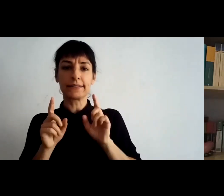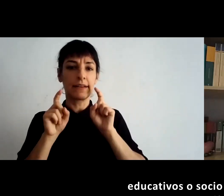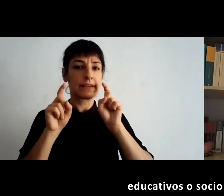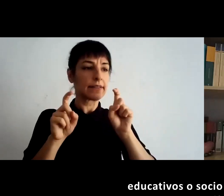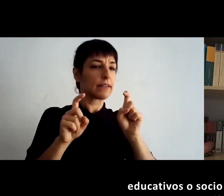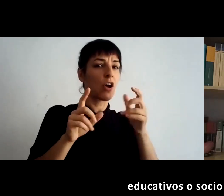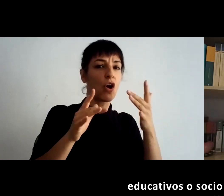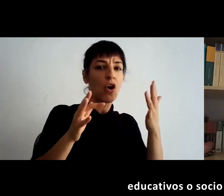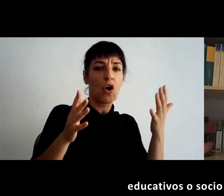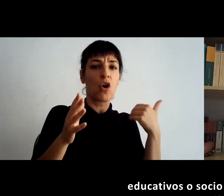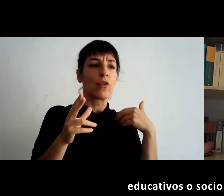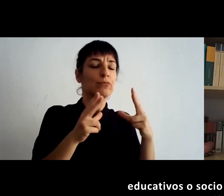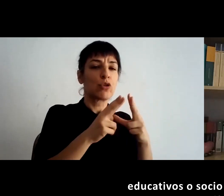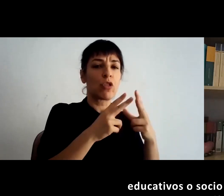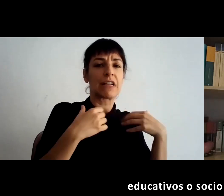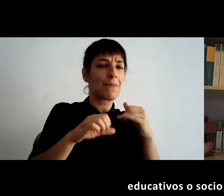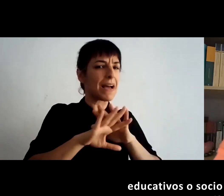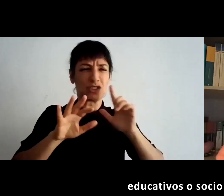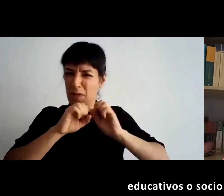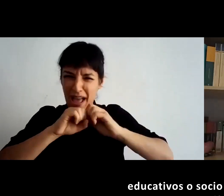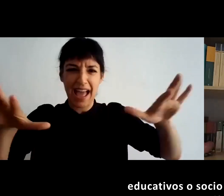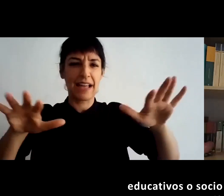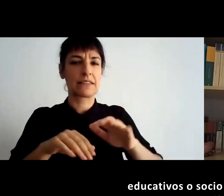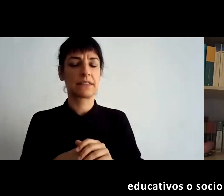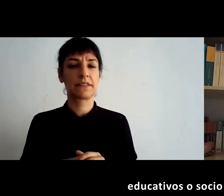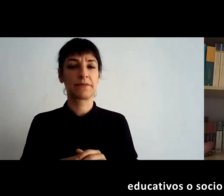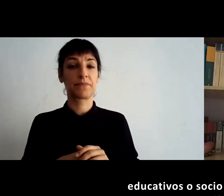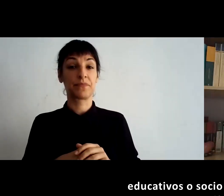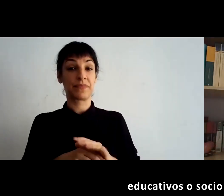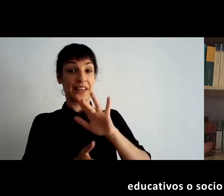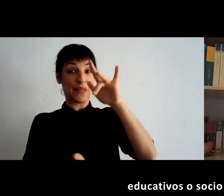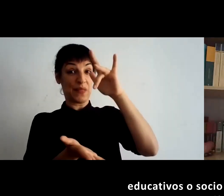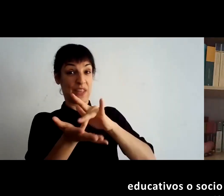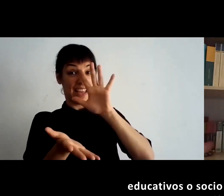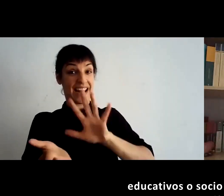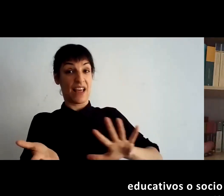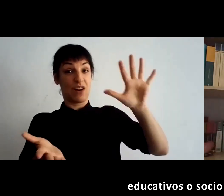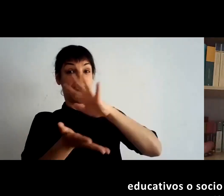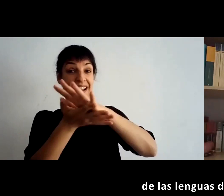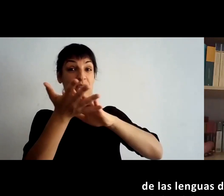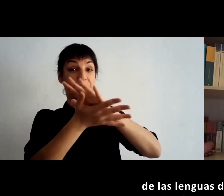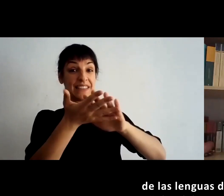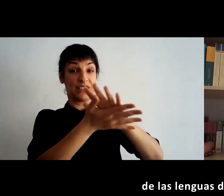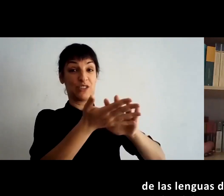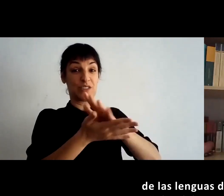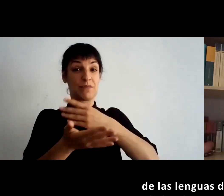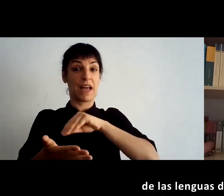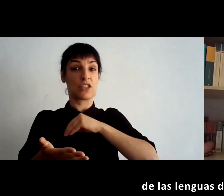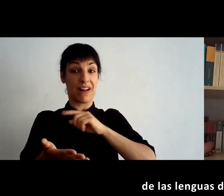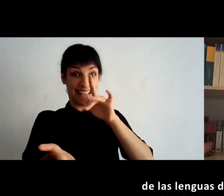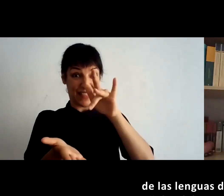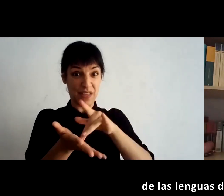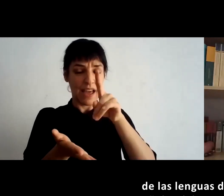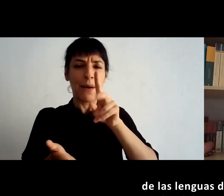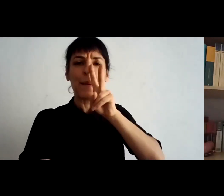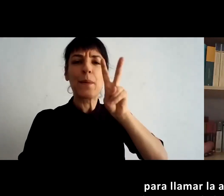o sociosanitarios. Contar con un Día Nacional de las Lenguas de Signos Española debe servir también